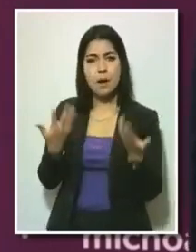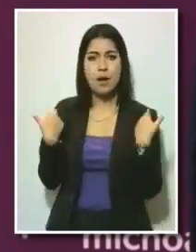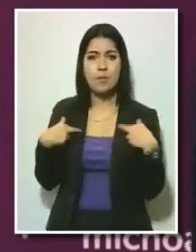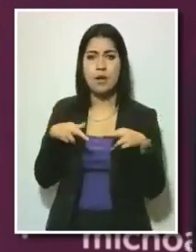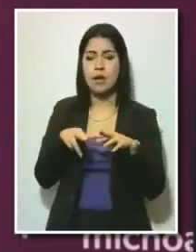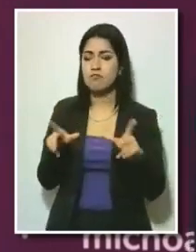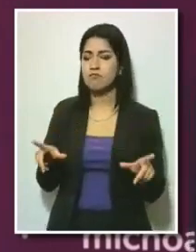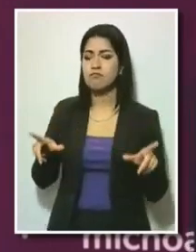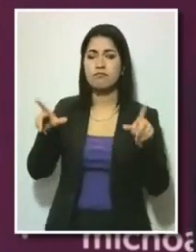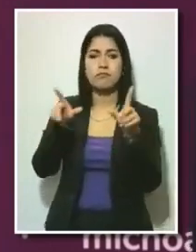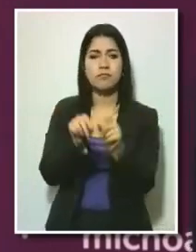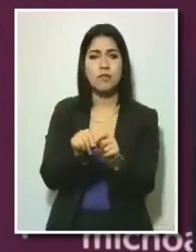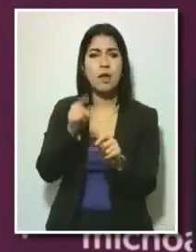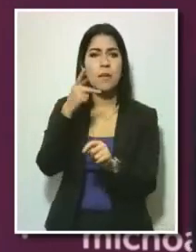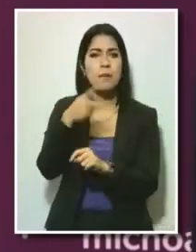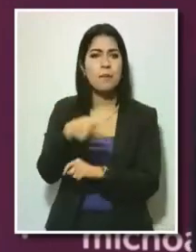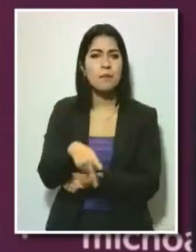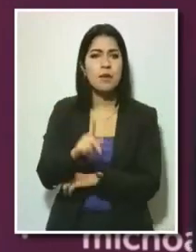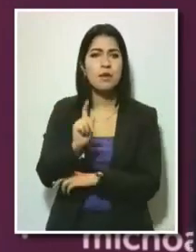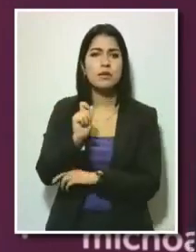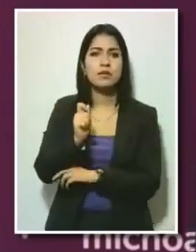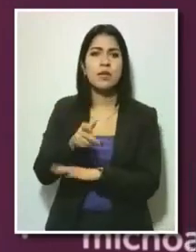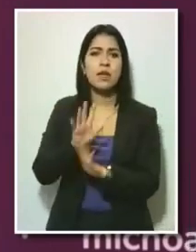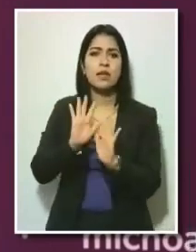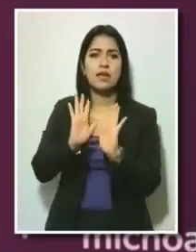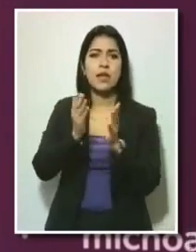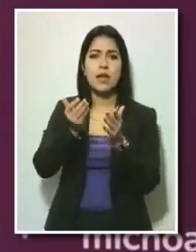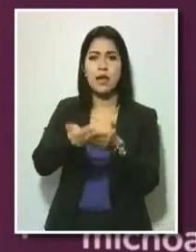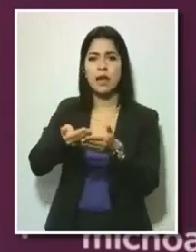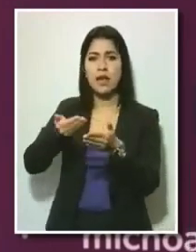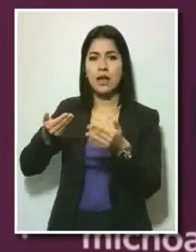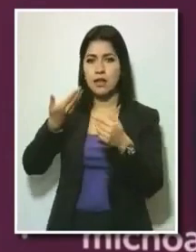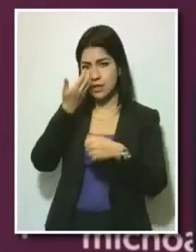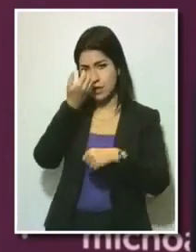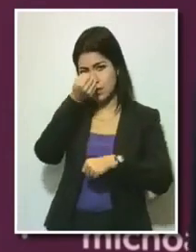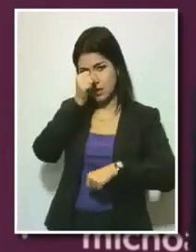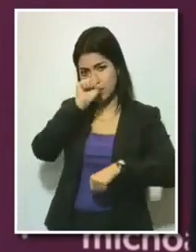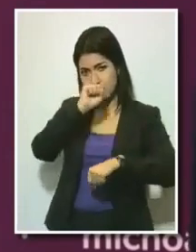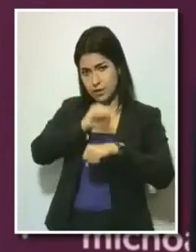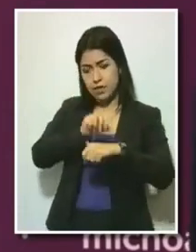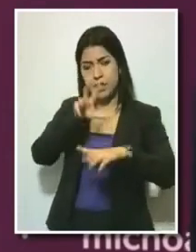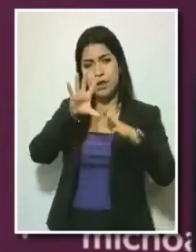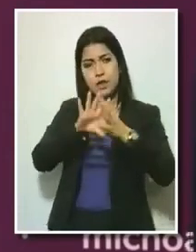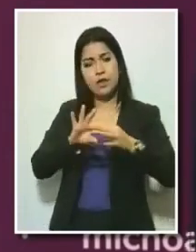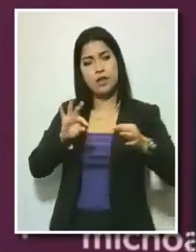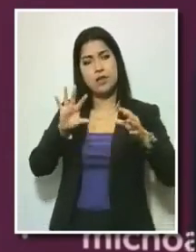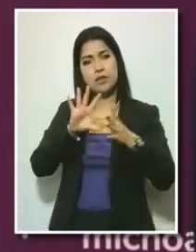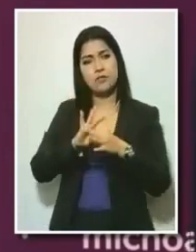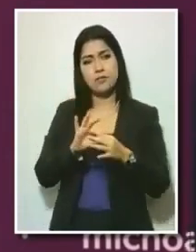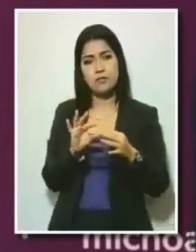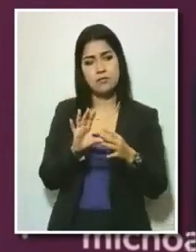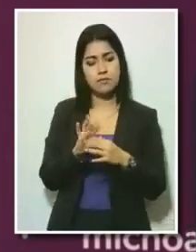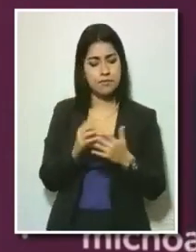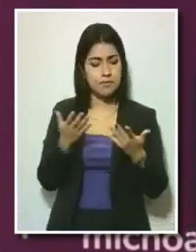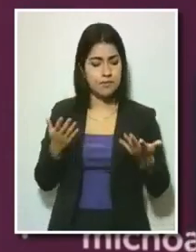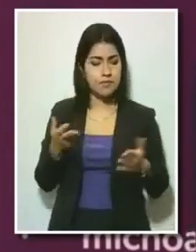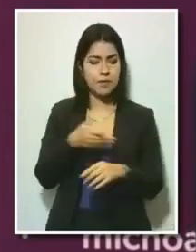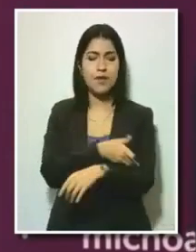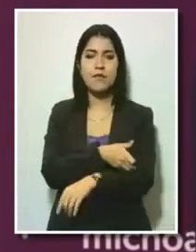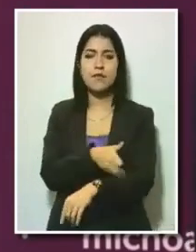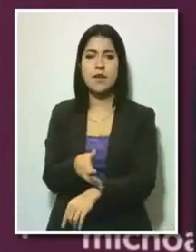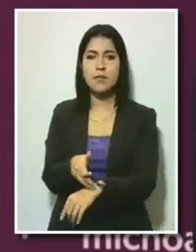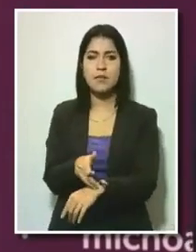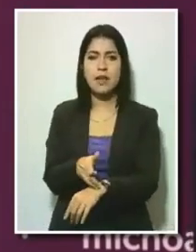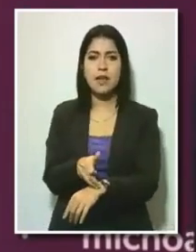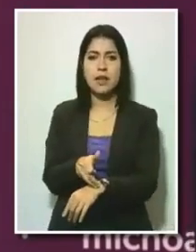docentes. Pero ya dijo nuestra secretaria, los proyectos, bueno, la familia